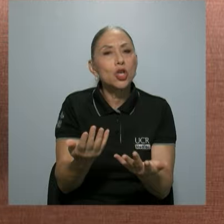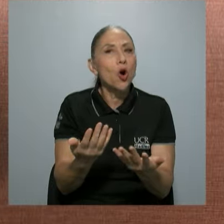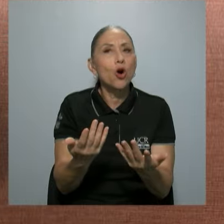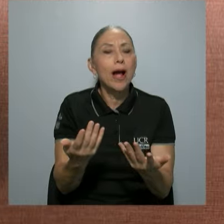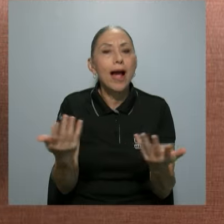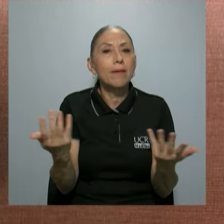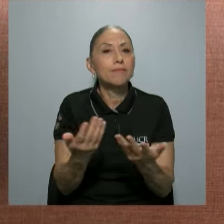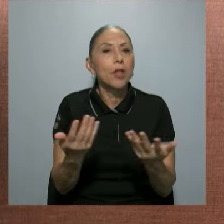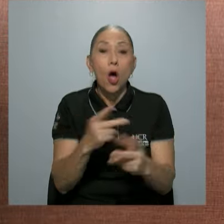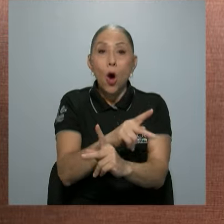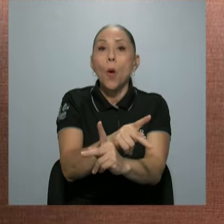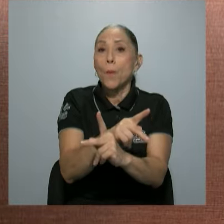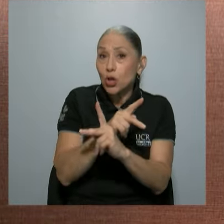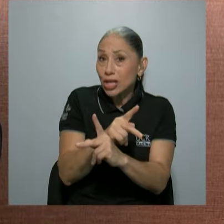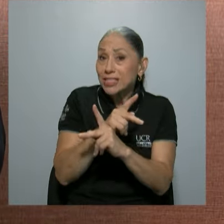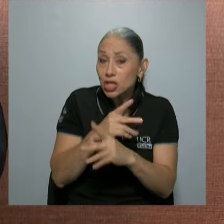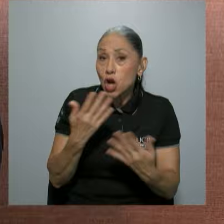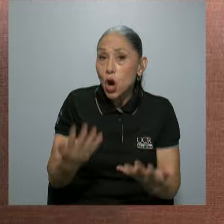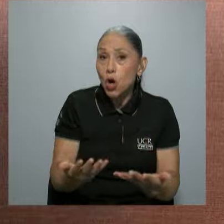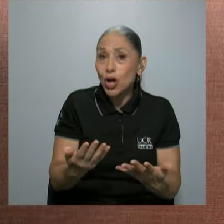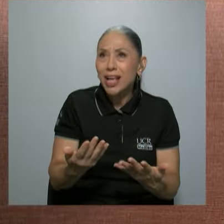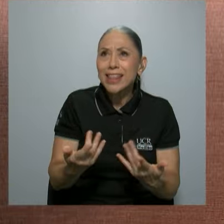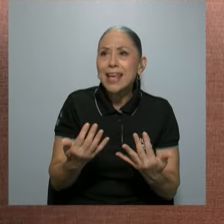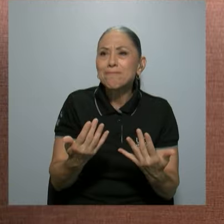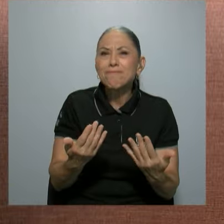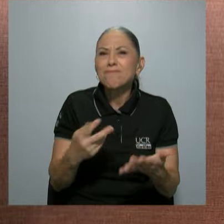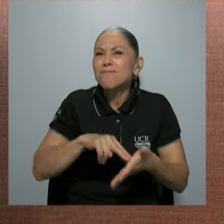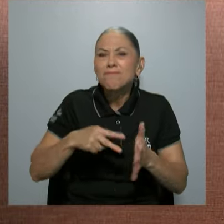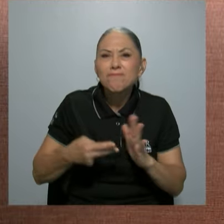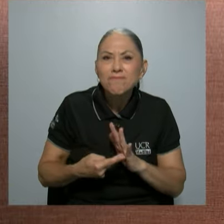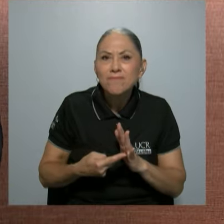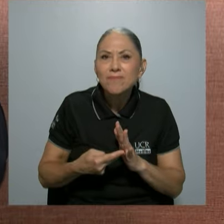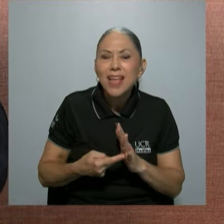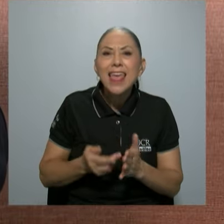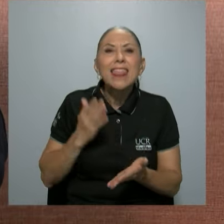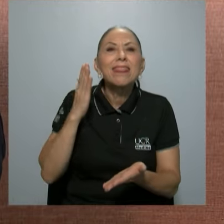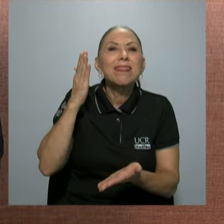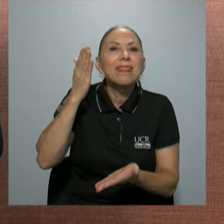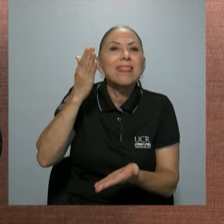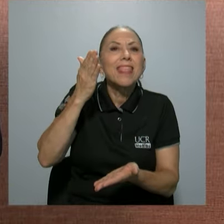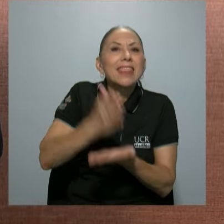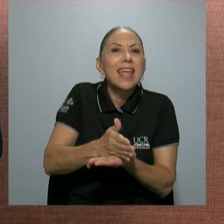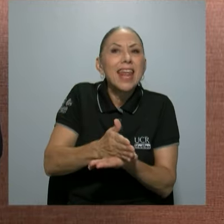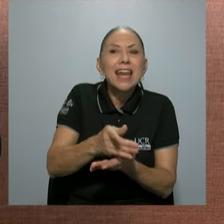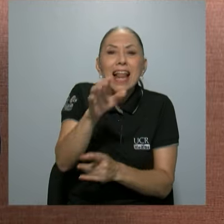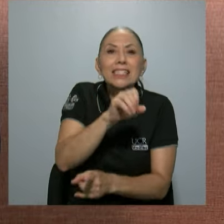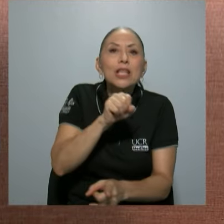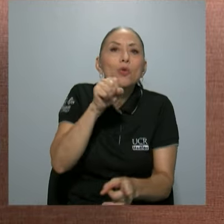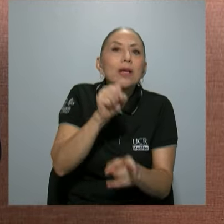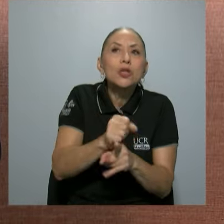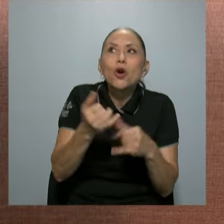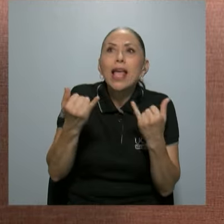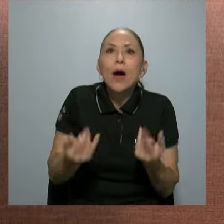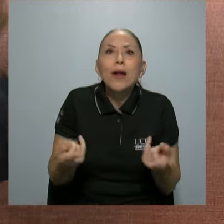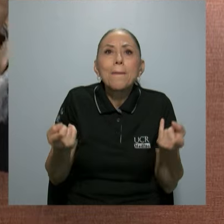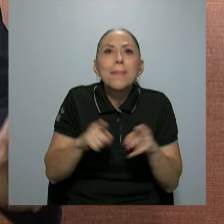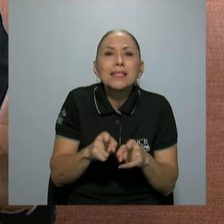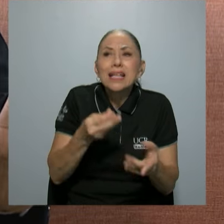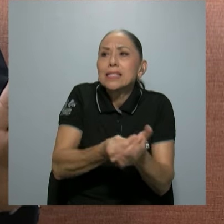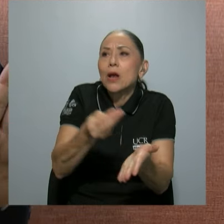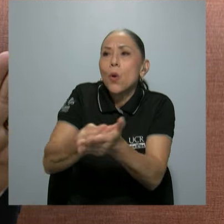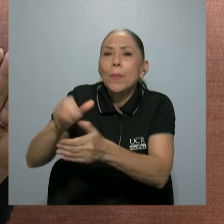o protección en el sentido de detener esta andanada importadora que ha habido en productos agro y